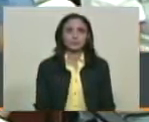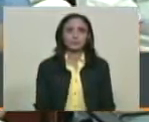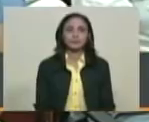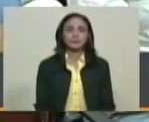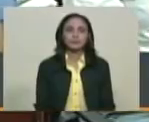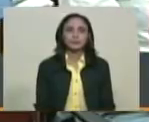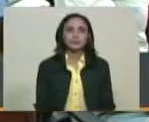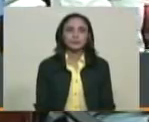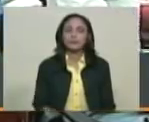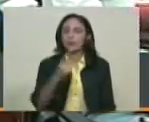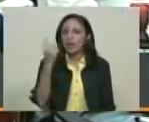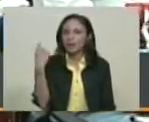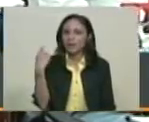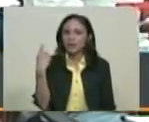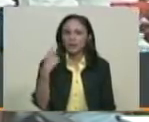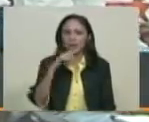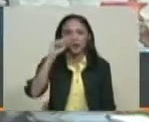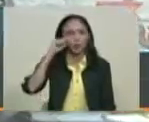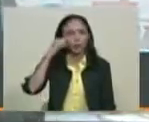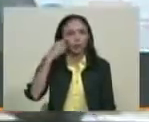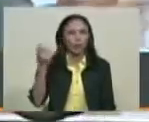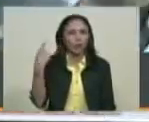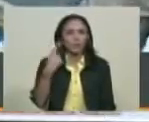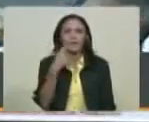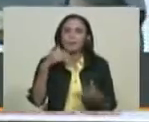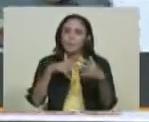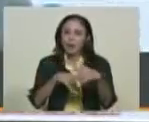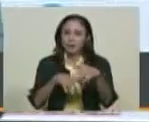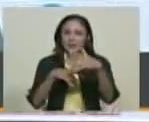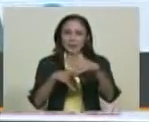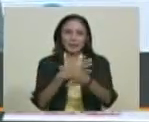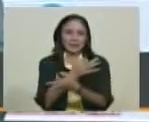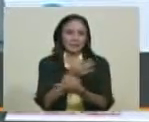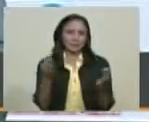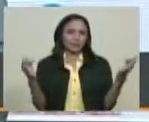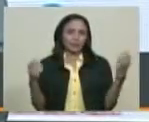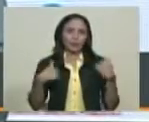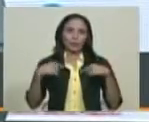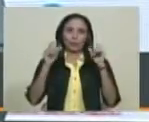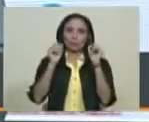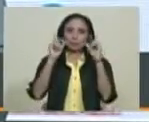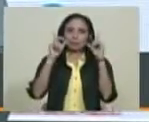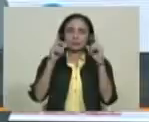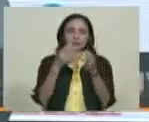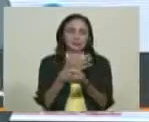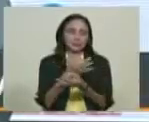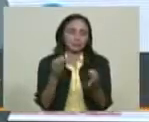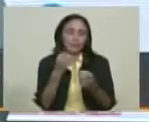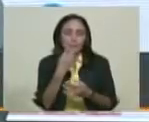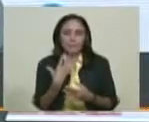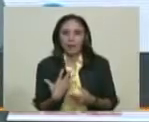Ayer hubo una movilización gigantesca. Yo quedé impresionado, déjenme decir.